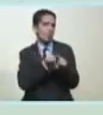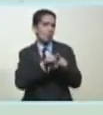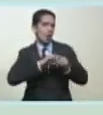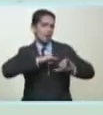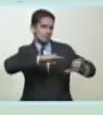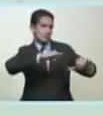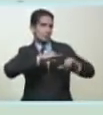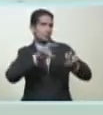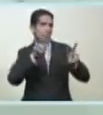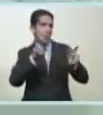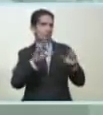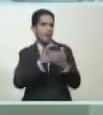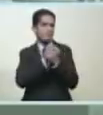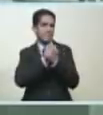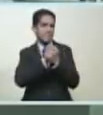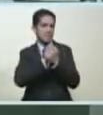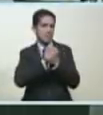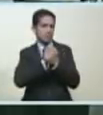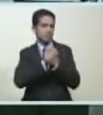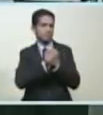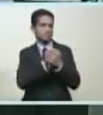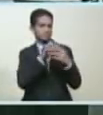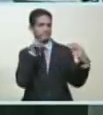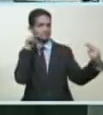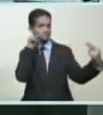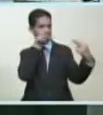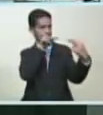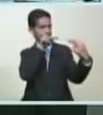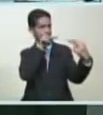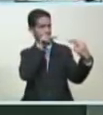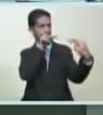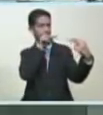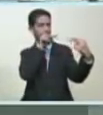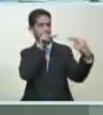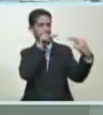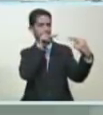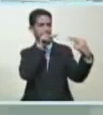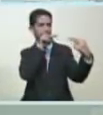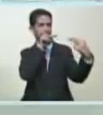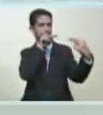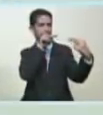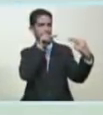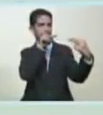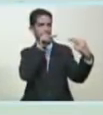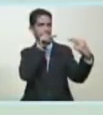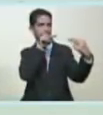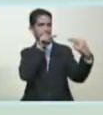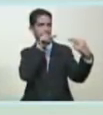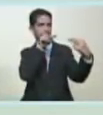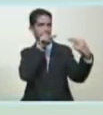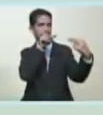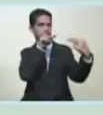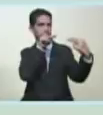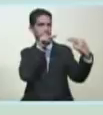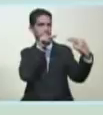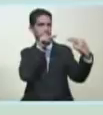amigo. Míreme a los ojos. Y nos miramos a los ojos, tiernamente.